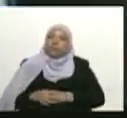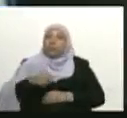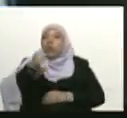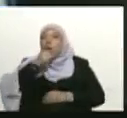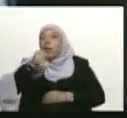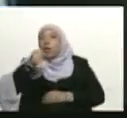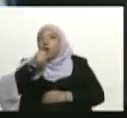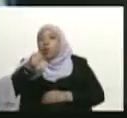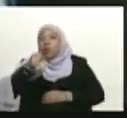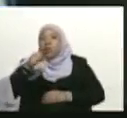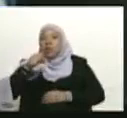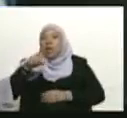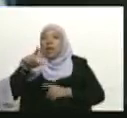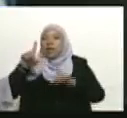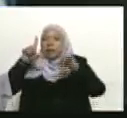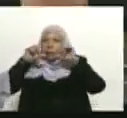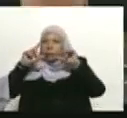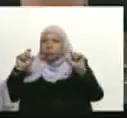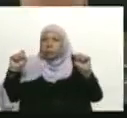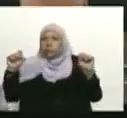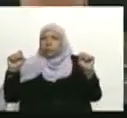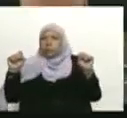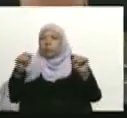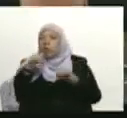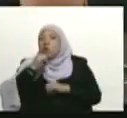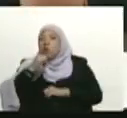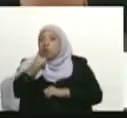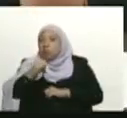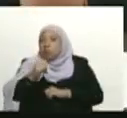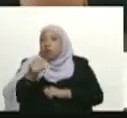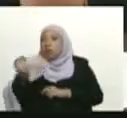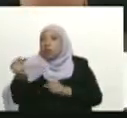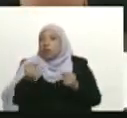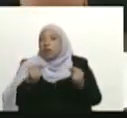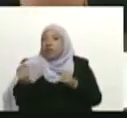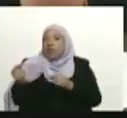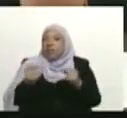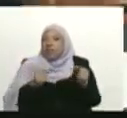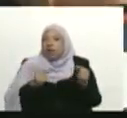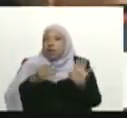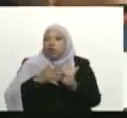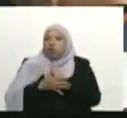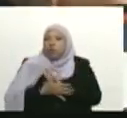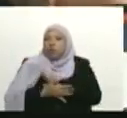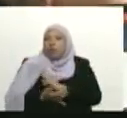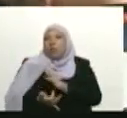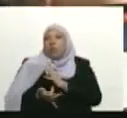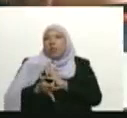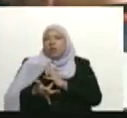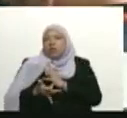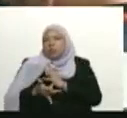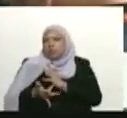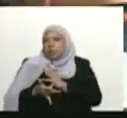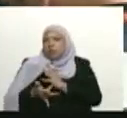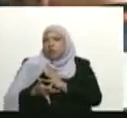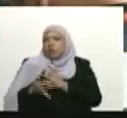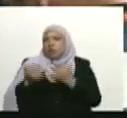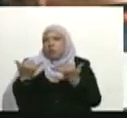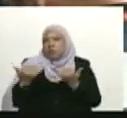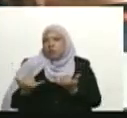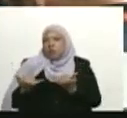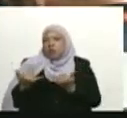Periodistas y especialistas en el área de la informática debatieron sobre esta herramienta tecnológica que actualmente